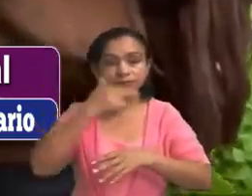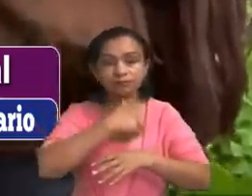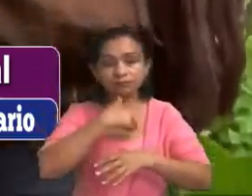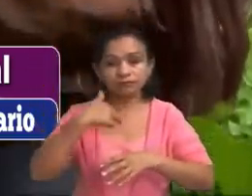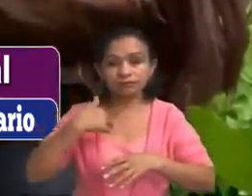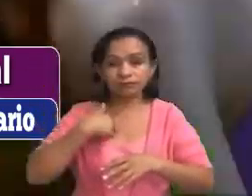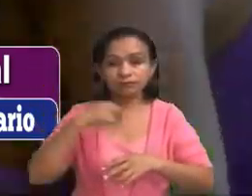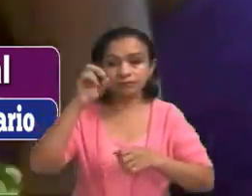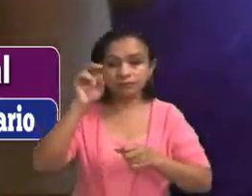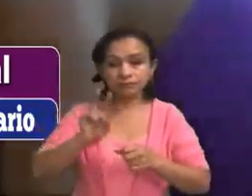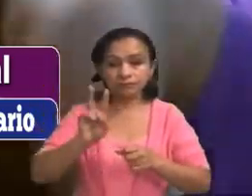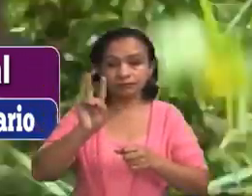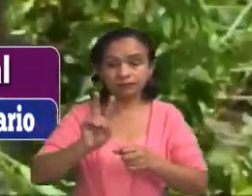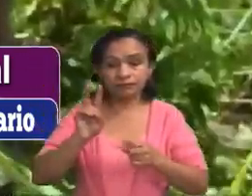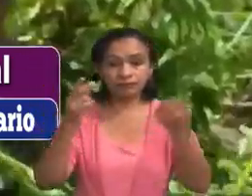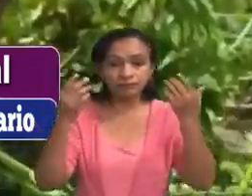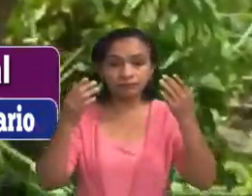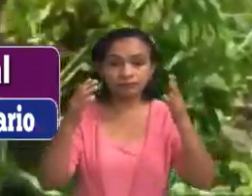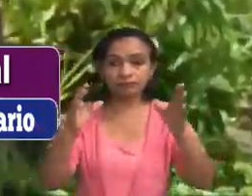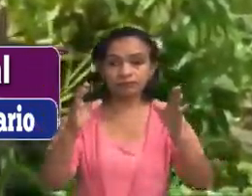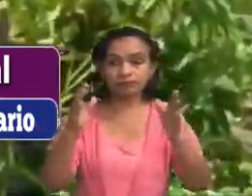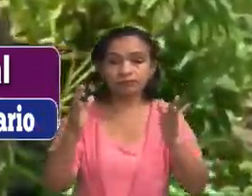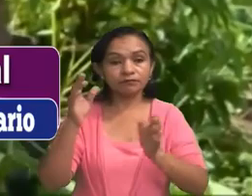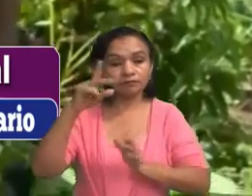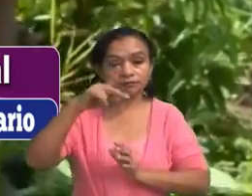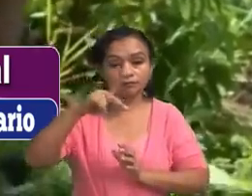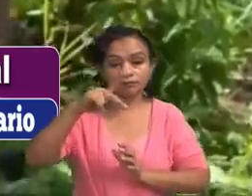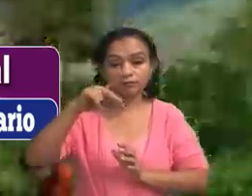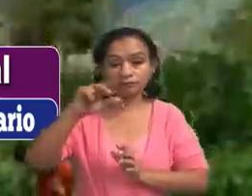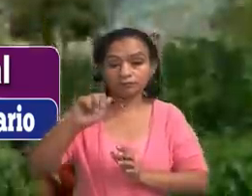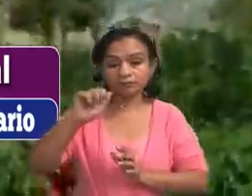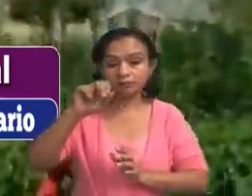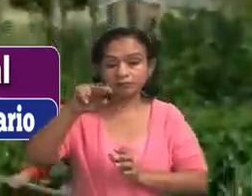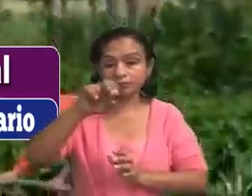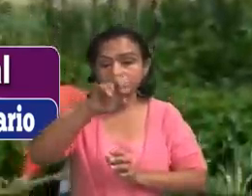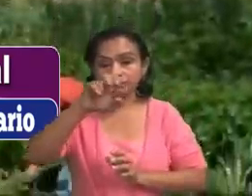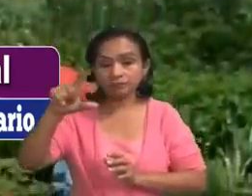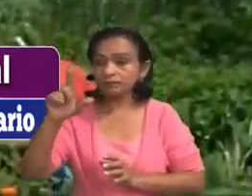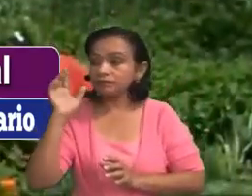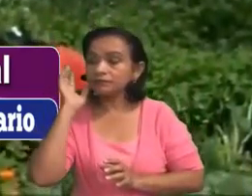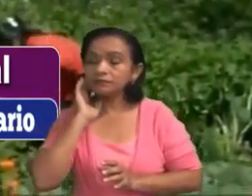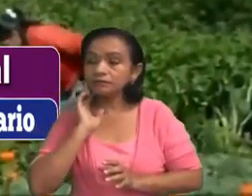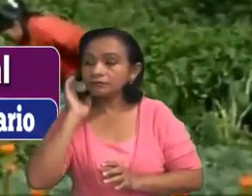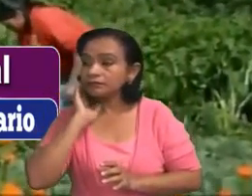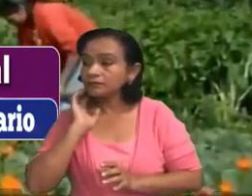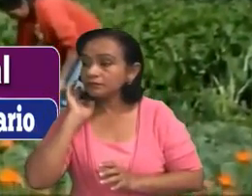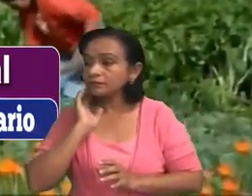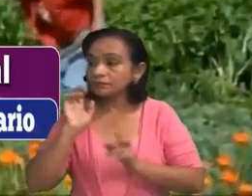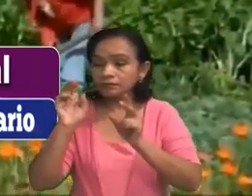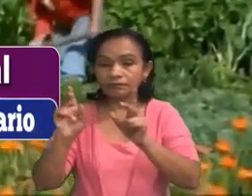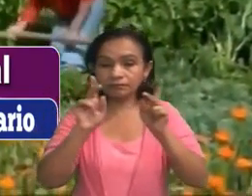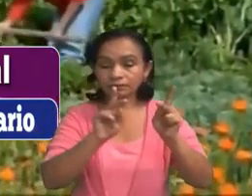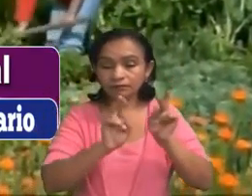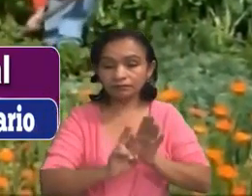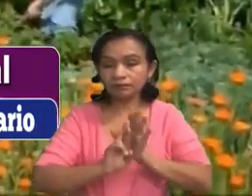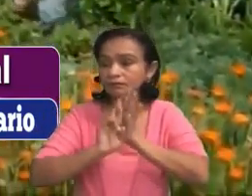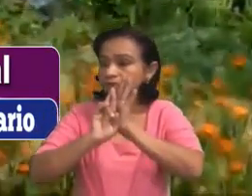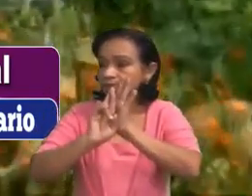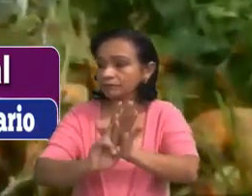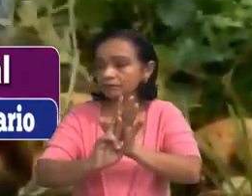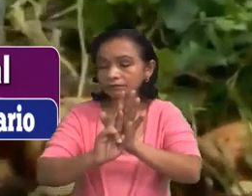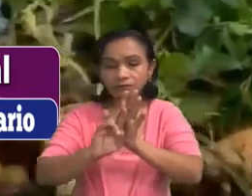un segundo elemento metodológico que es un panel de expertos donde van a haber representantes